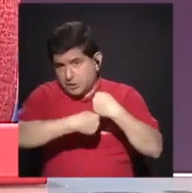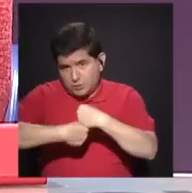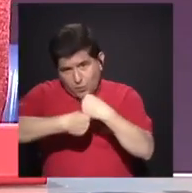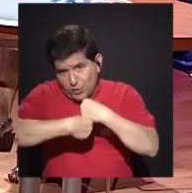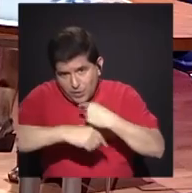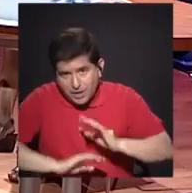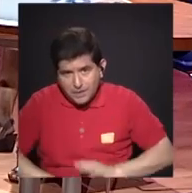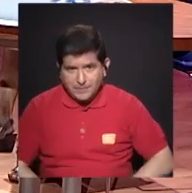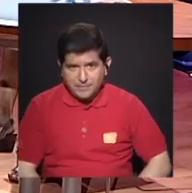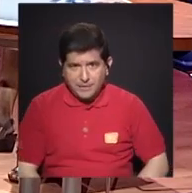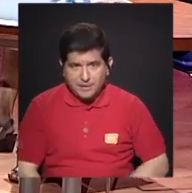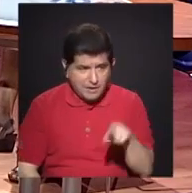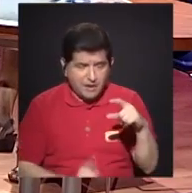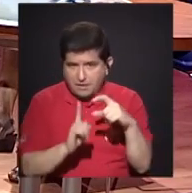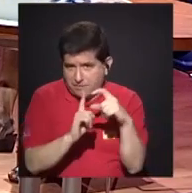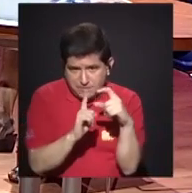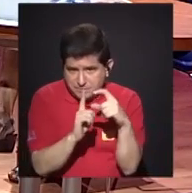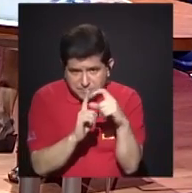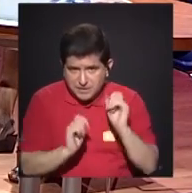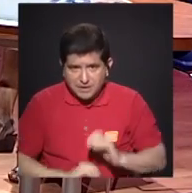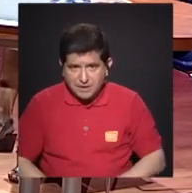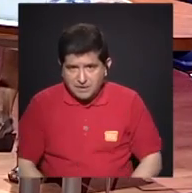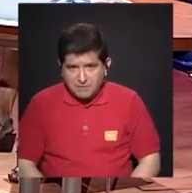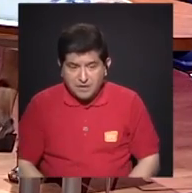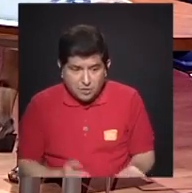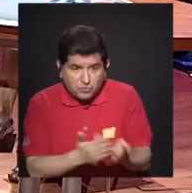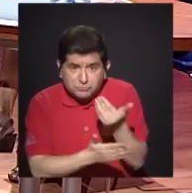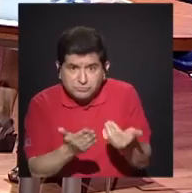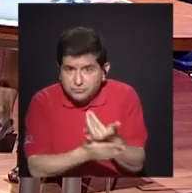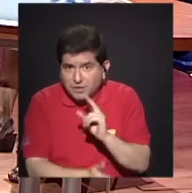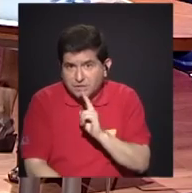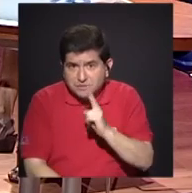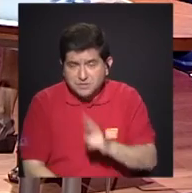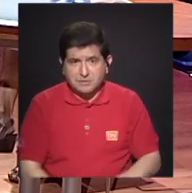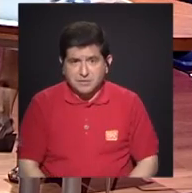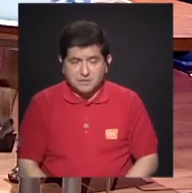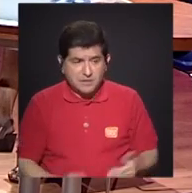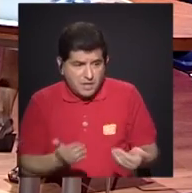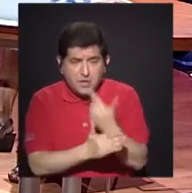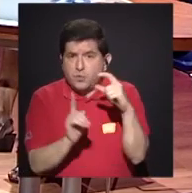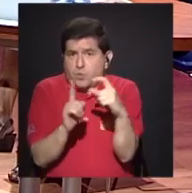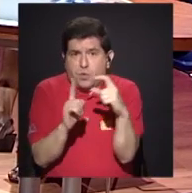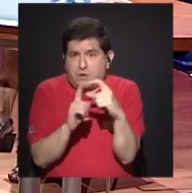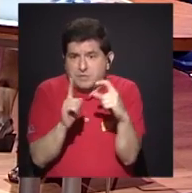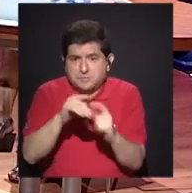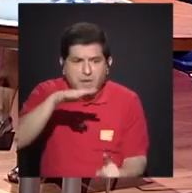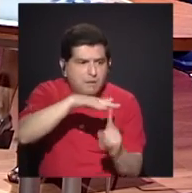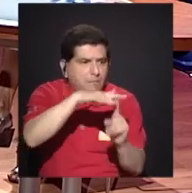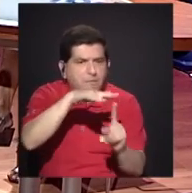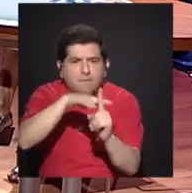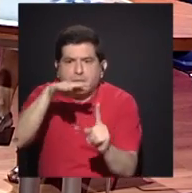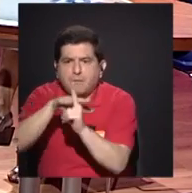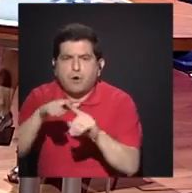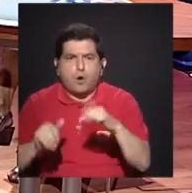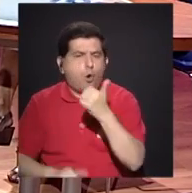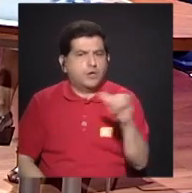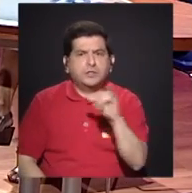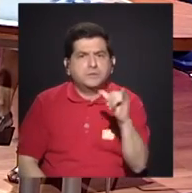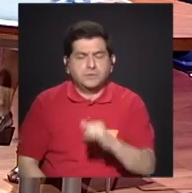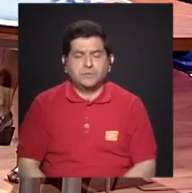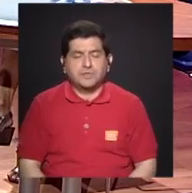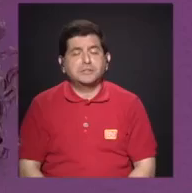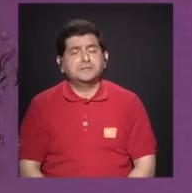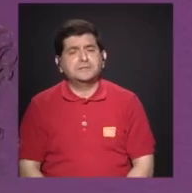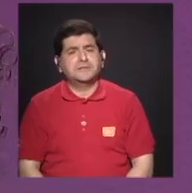pero esas palabras son nuevas en realidad, son palabras nuevas y así muchas y otras así debe haber. Sí, y